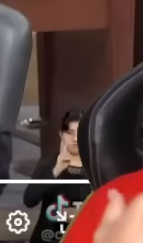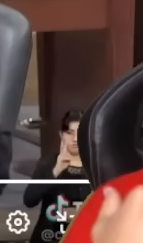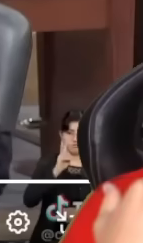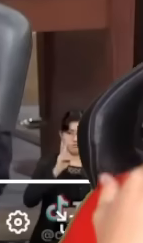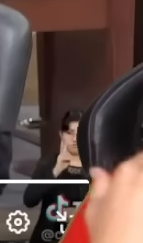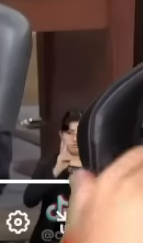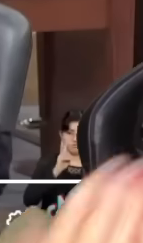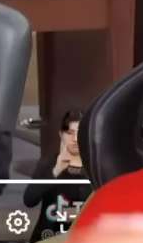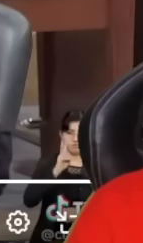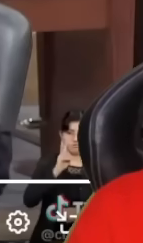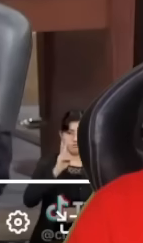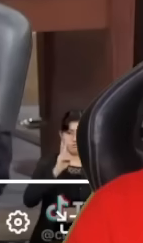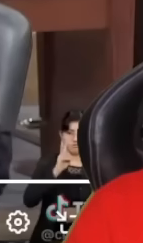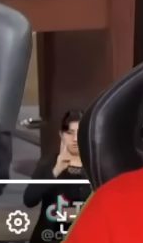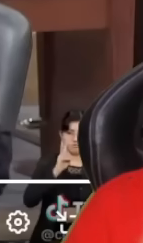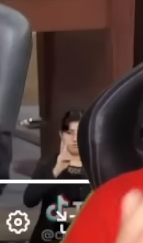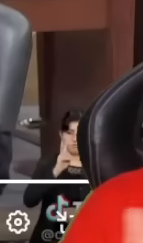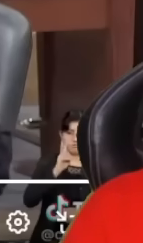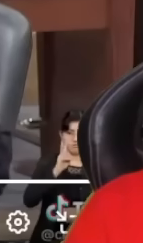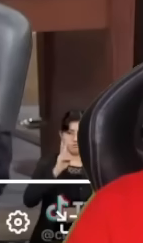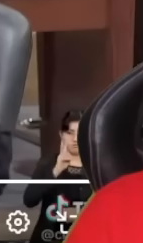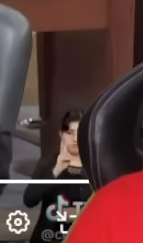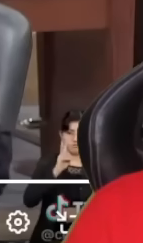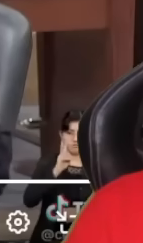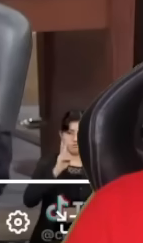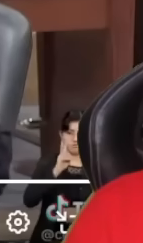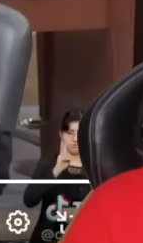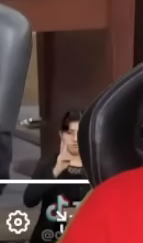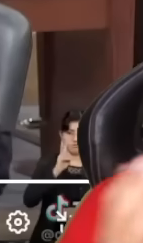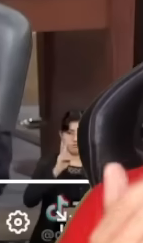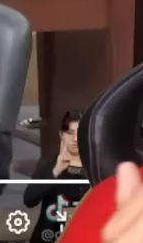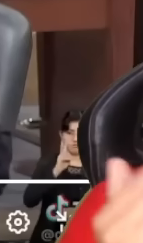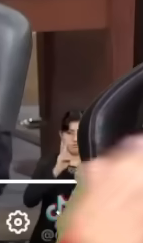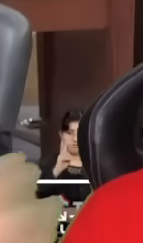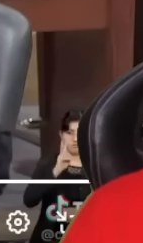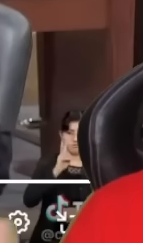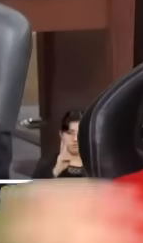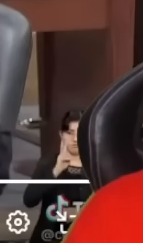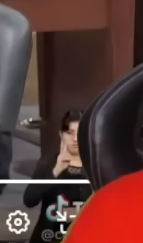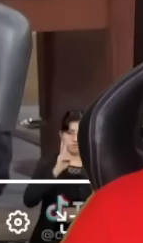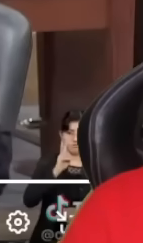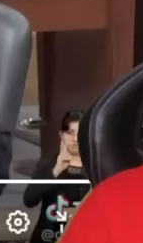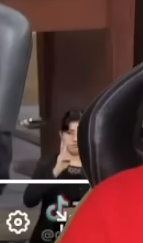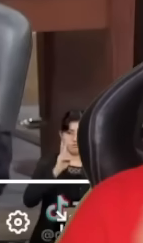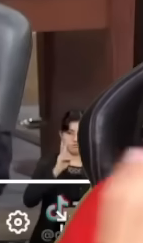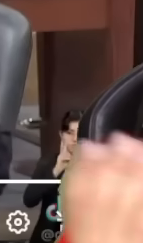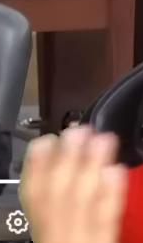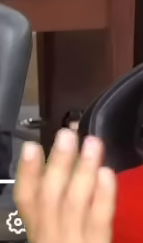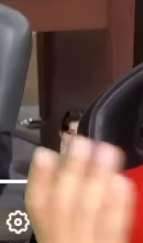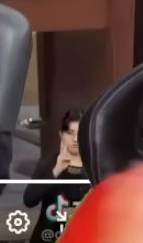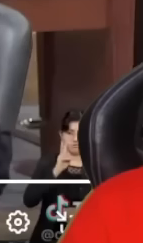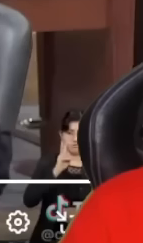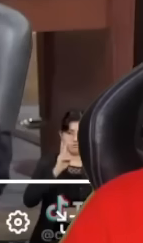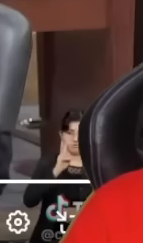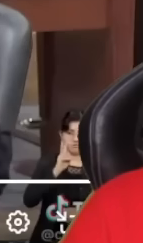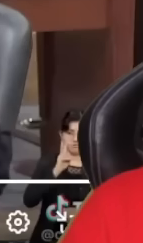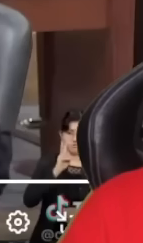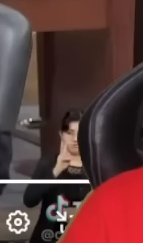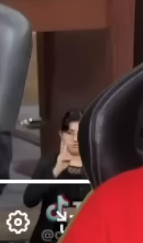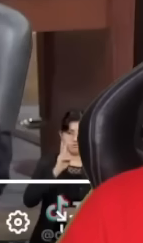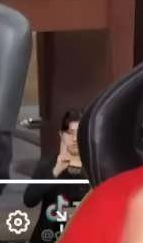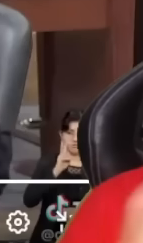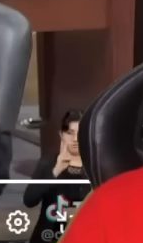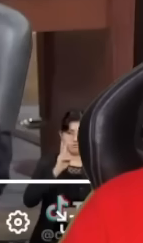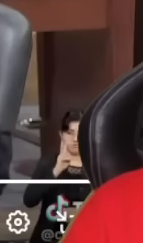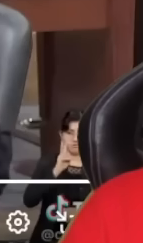adás quedas en evidencia te evidencias de que eres una bestia O sea ya no ya no hay otras palabras para decirlo